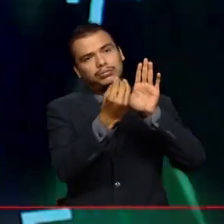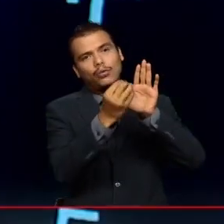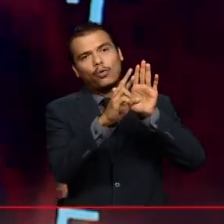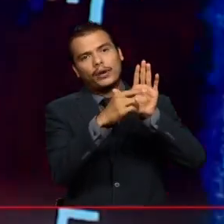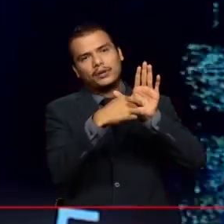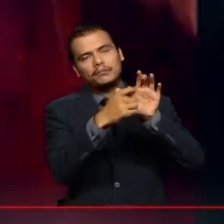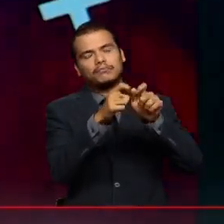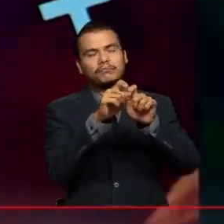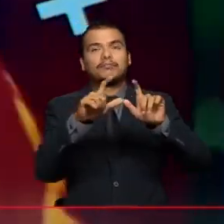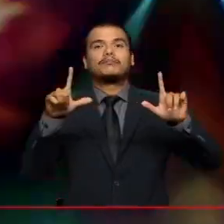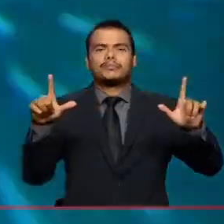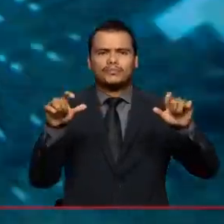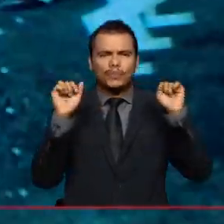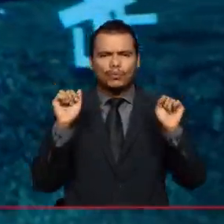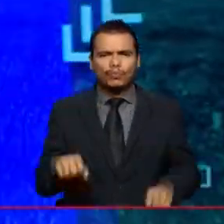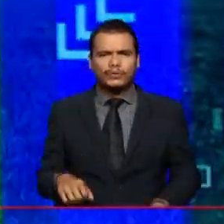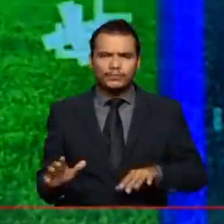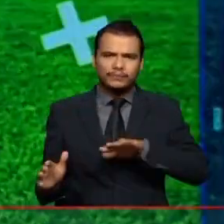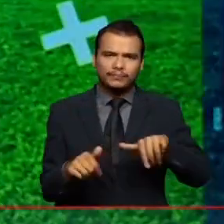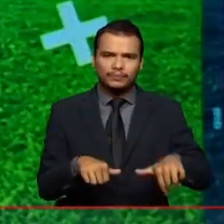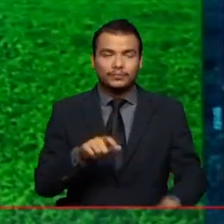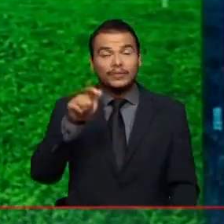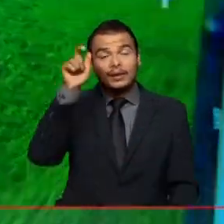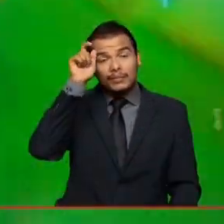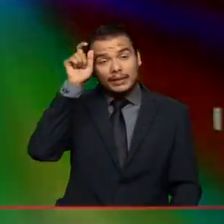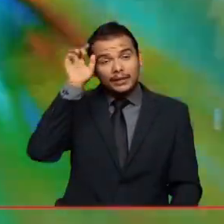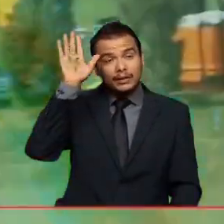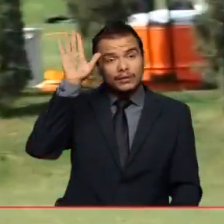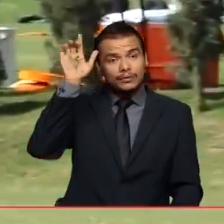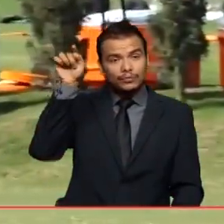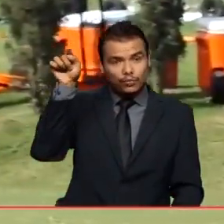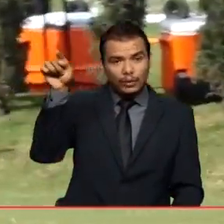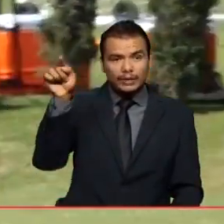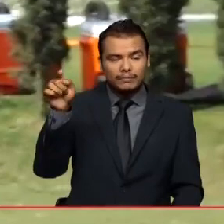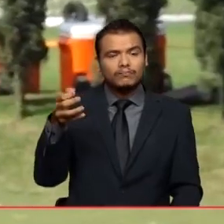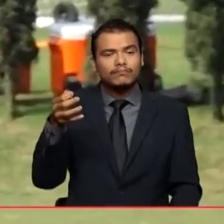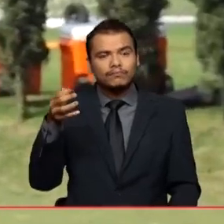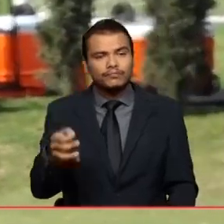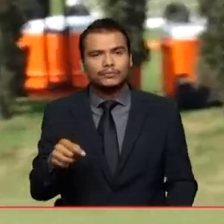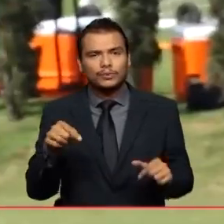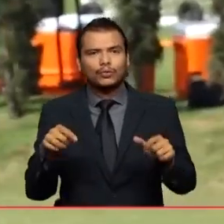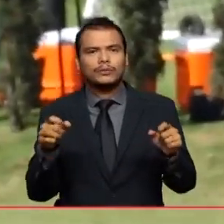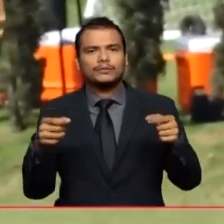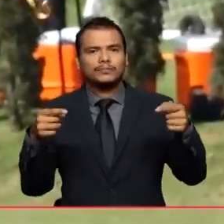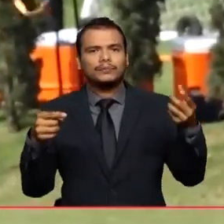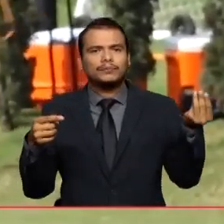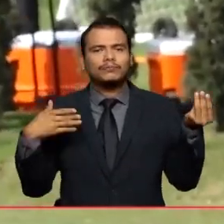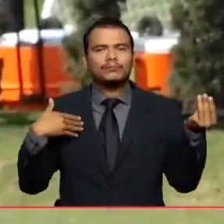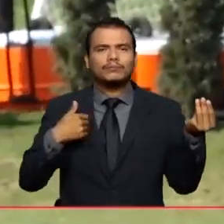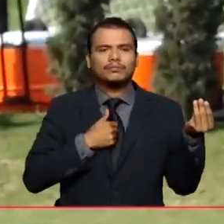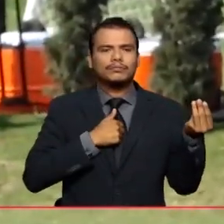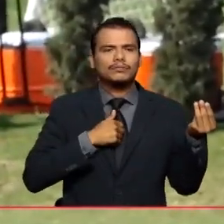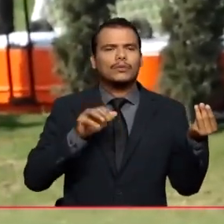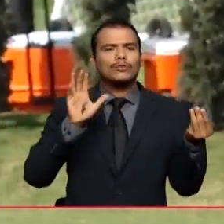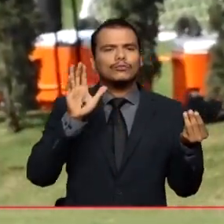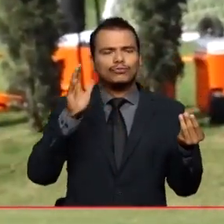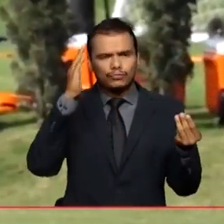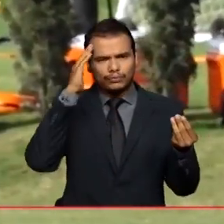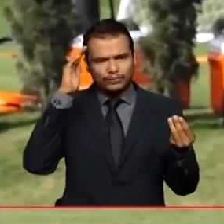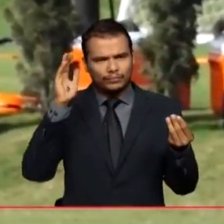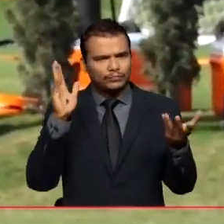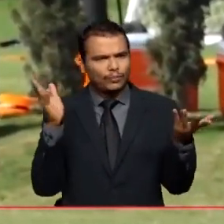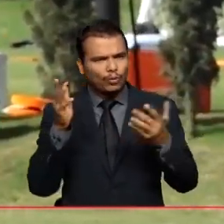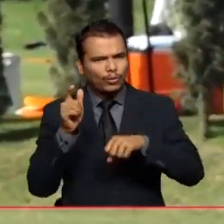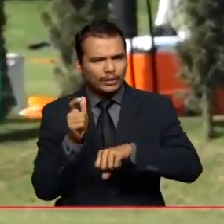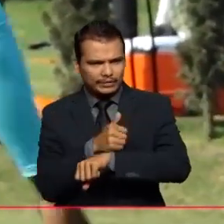Hoy, el 15 veces campeón del fútbol profesional colombiano, el América de César Farías, va a enfrentar al Junior de Barranquilla. Compromiso que será en